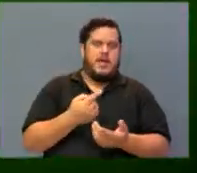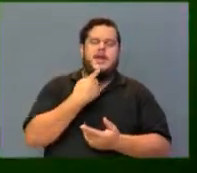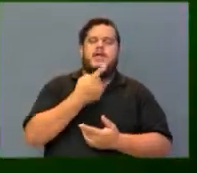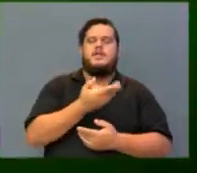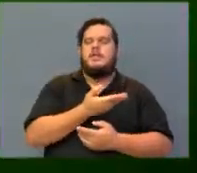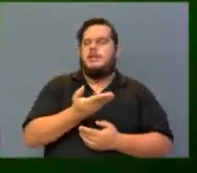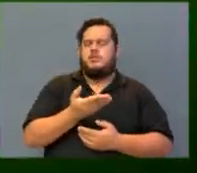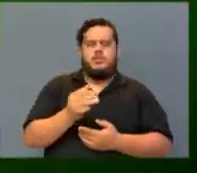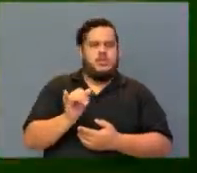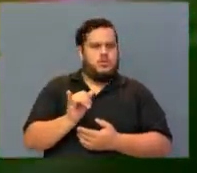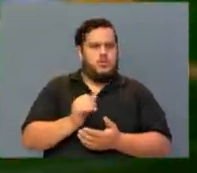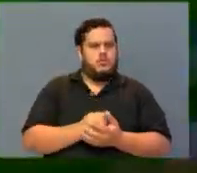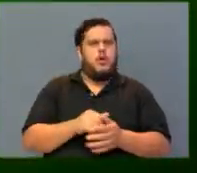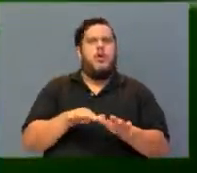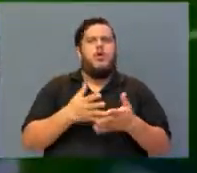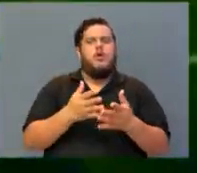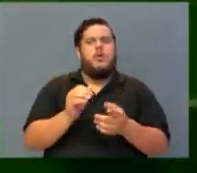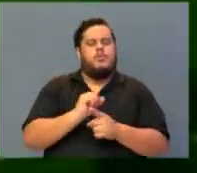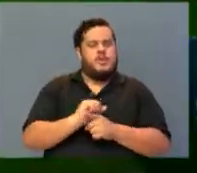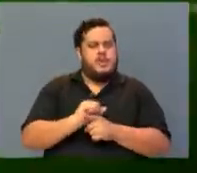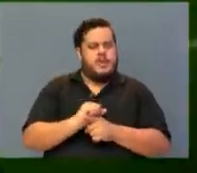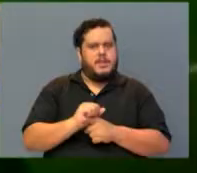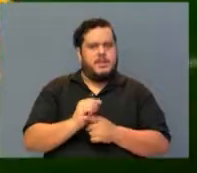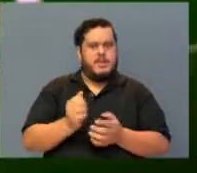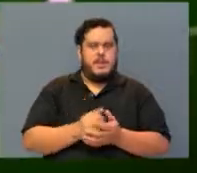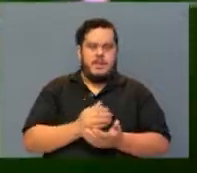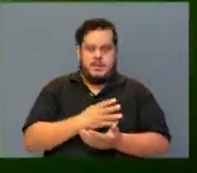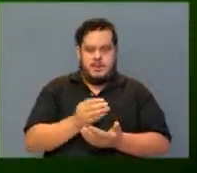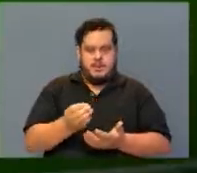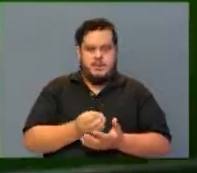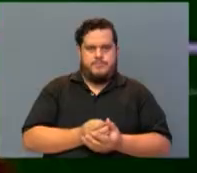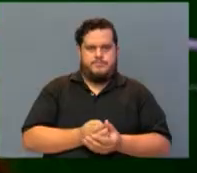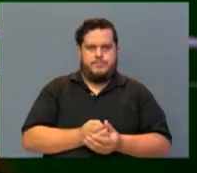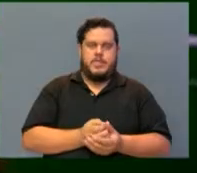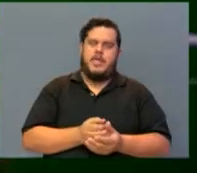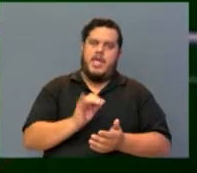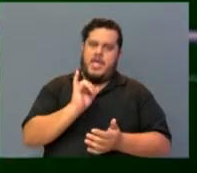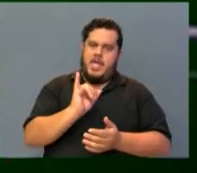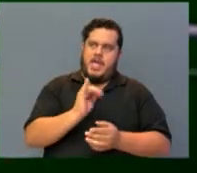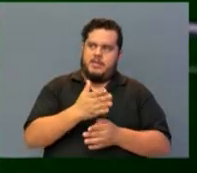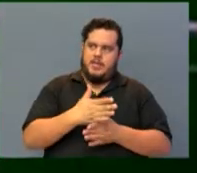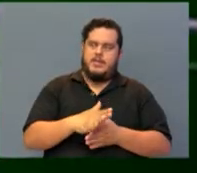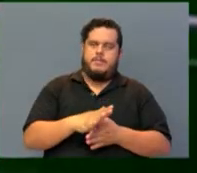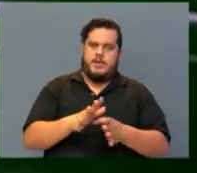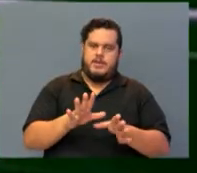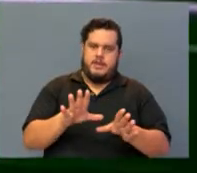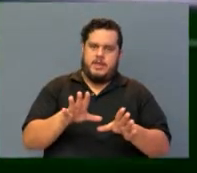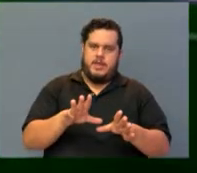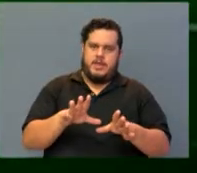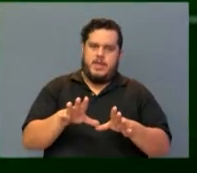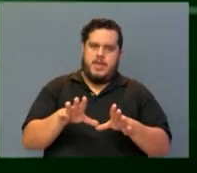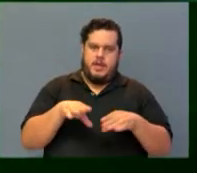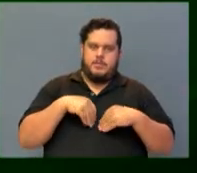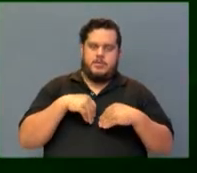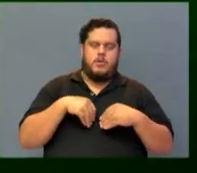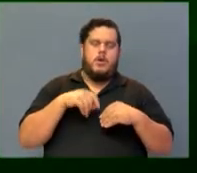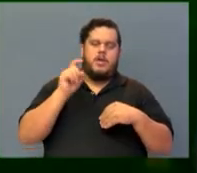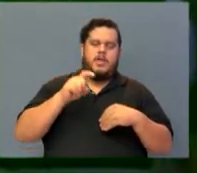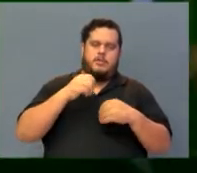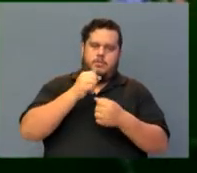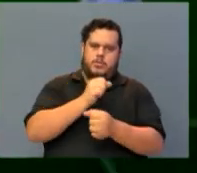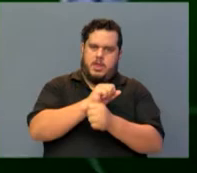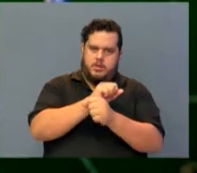cosas como son, cómo tienes que entrenar, y esa es la parte de adaptación en la que hay que